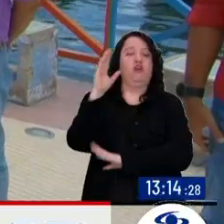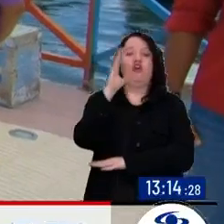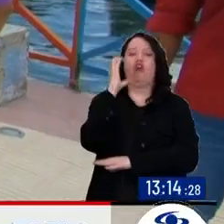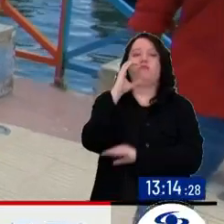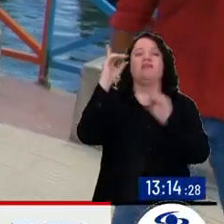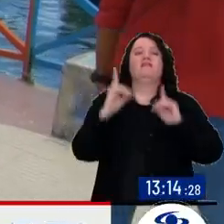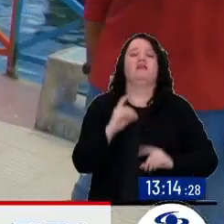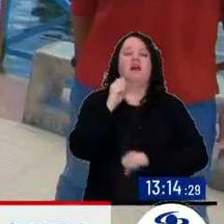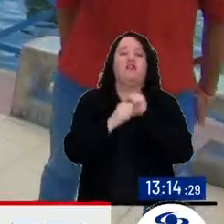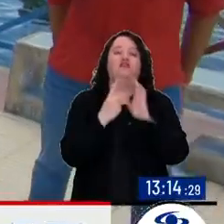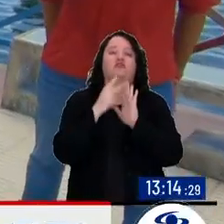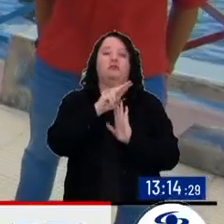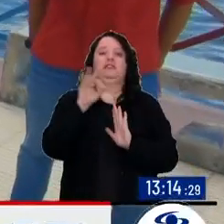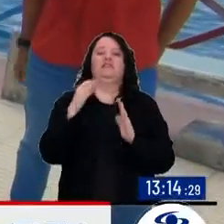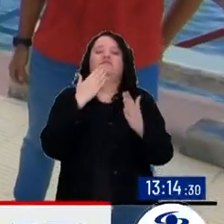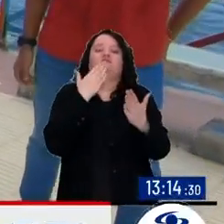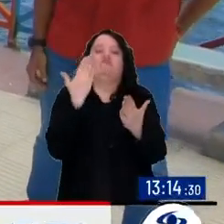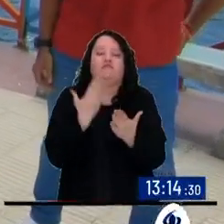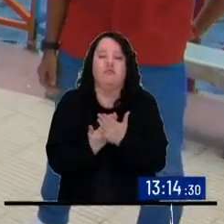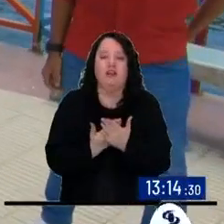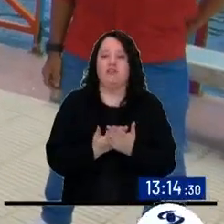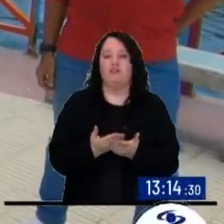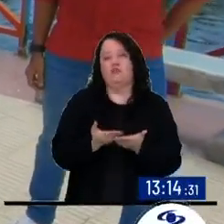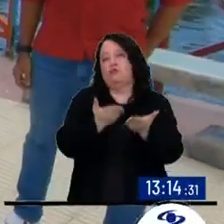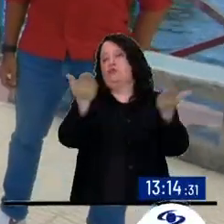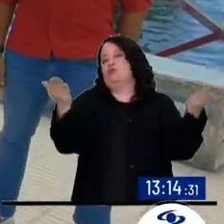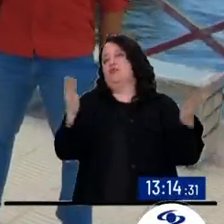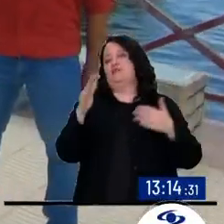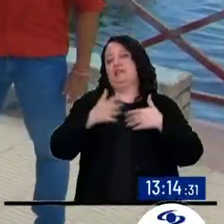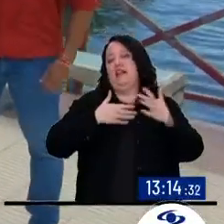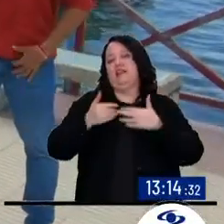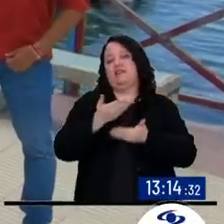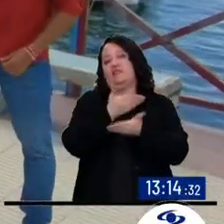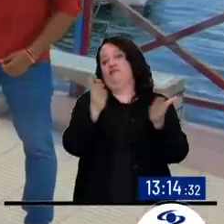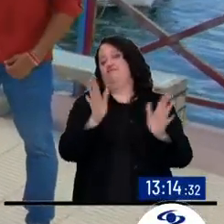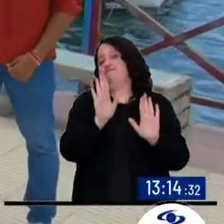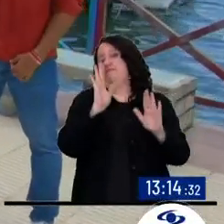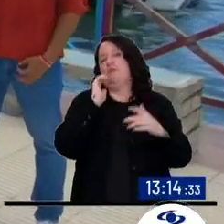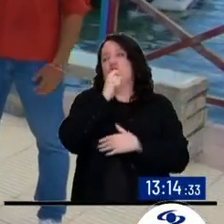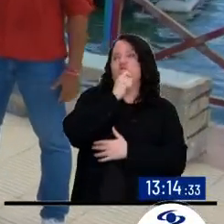2023. Muchas gracias y ya ustedes sanandresanos harán sus propios juicios.